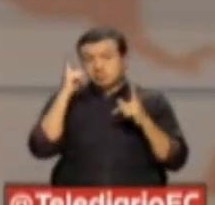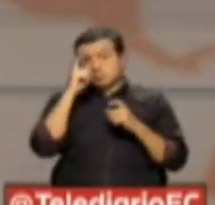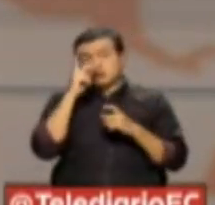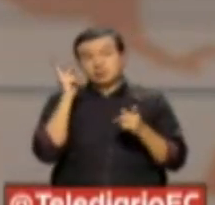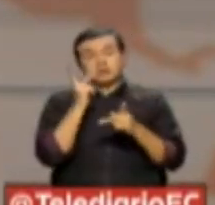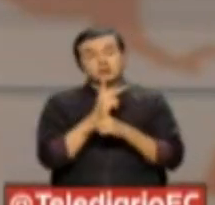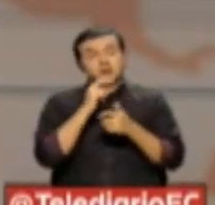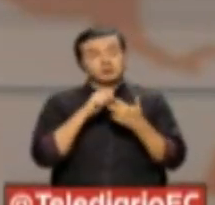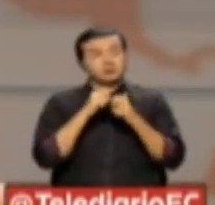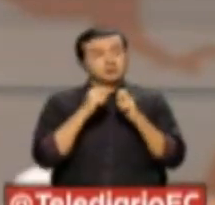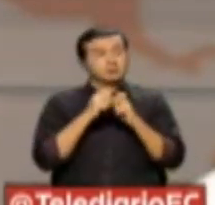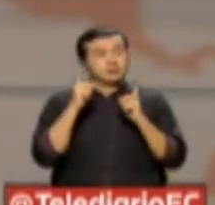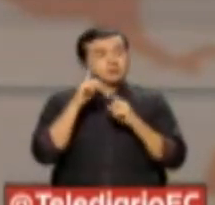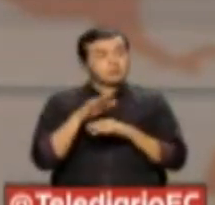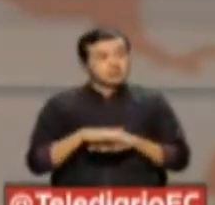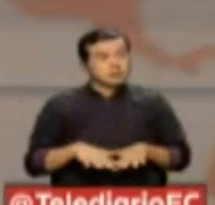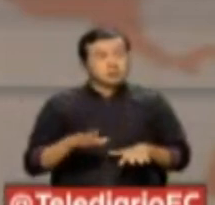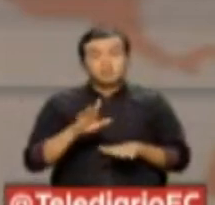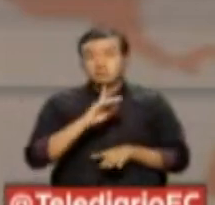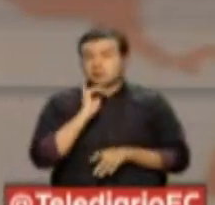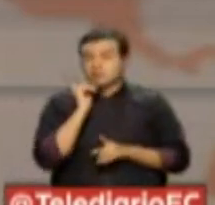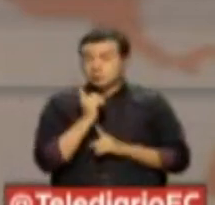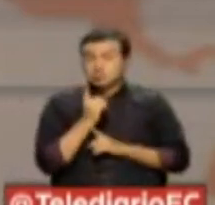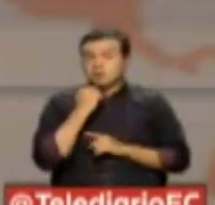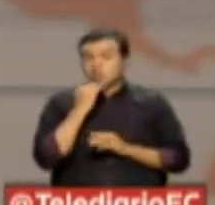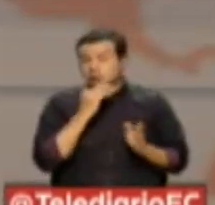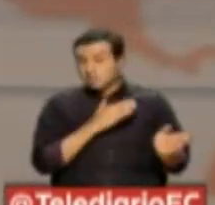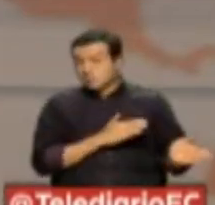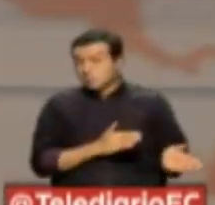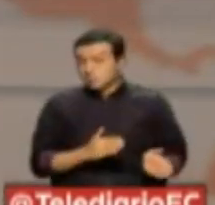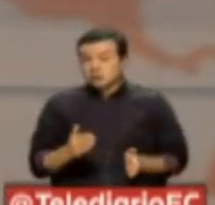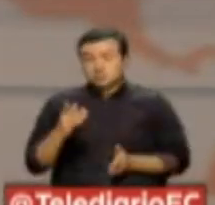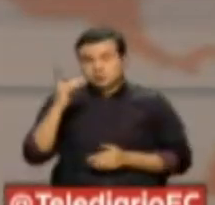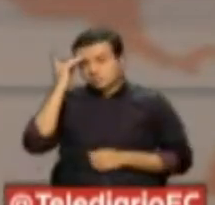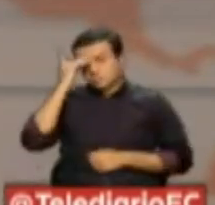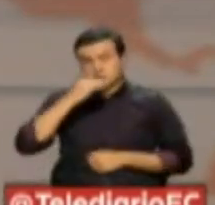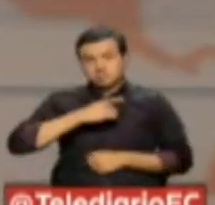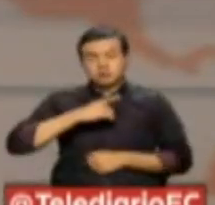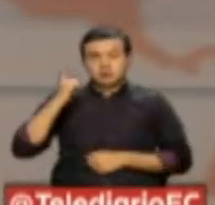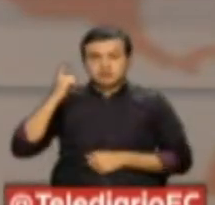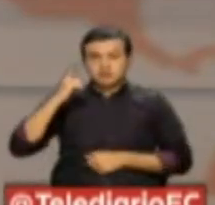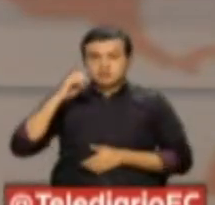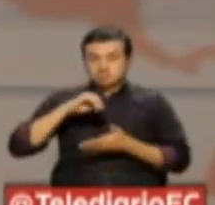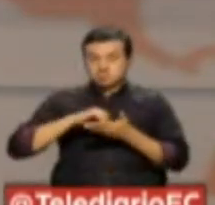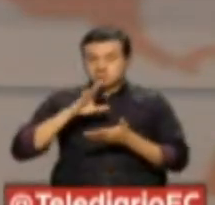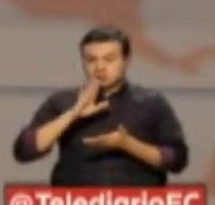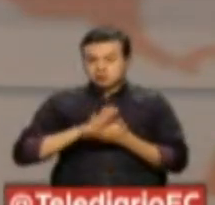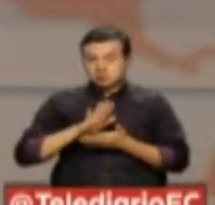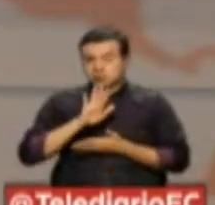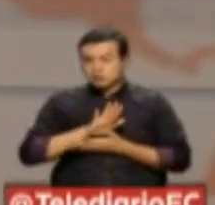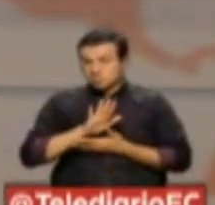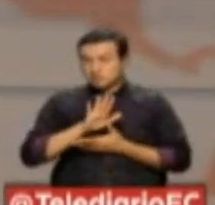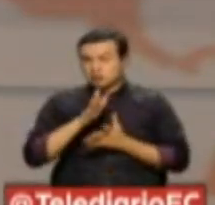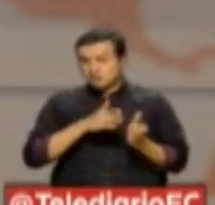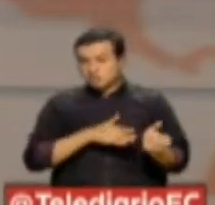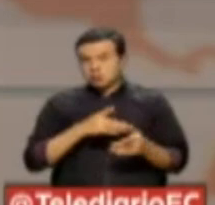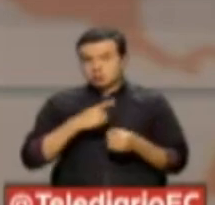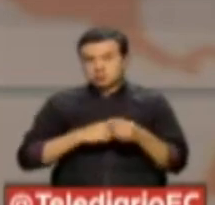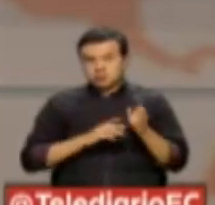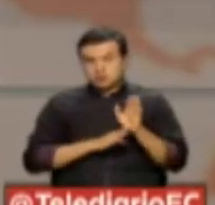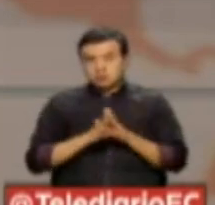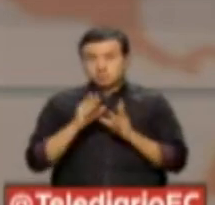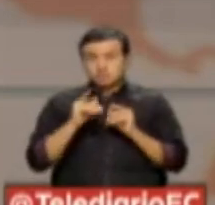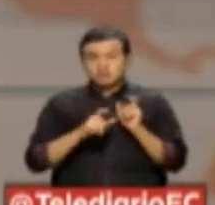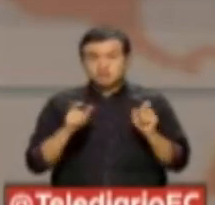la situación y tomar o al menos diseñar aquellas medidas que tienen que ser implementadas para llevar aquí tu adelante